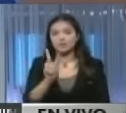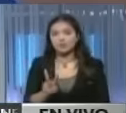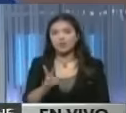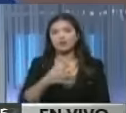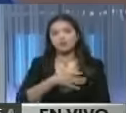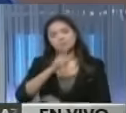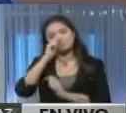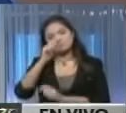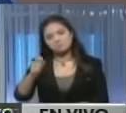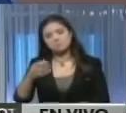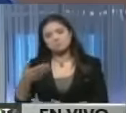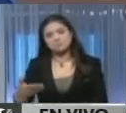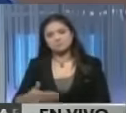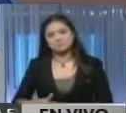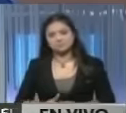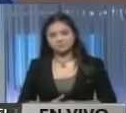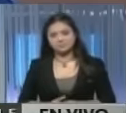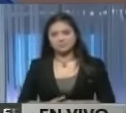nuestro reconocimiento.